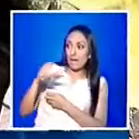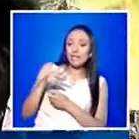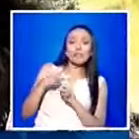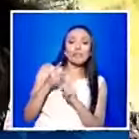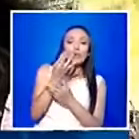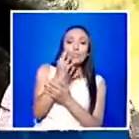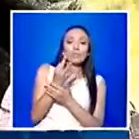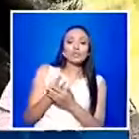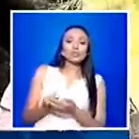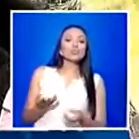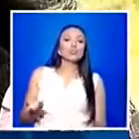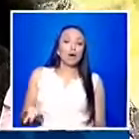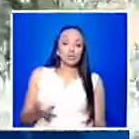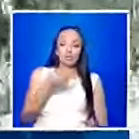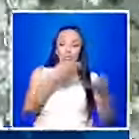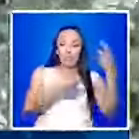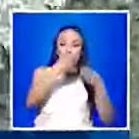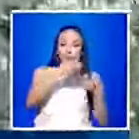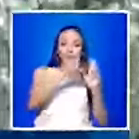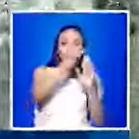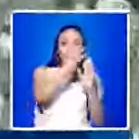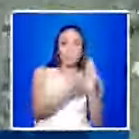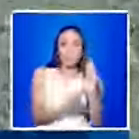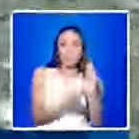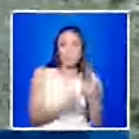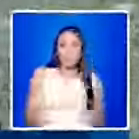los presupuestos, la leche ha bajado.